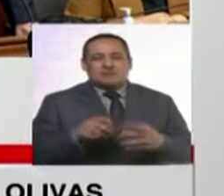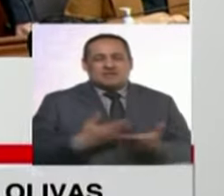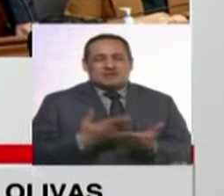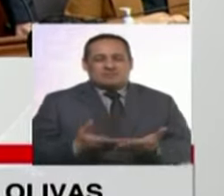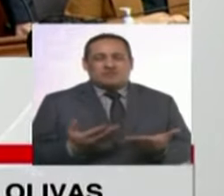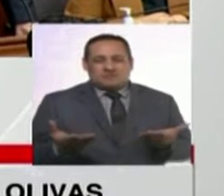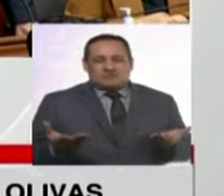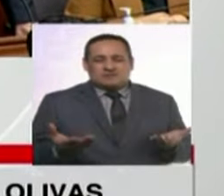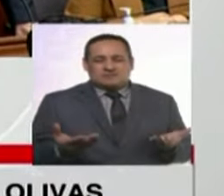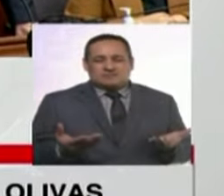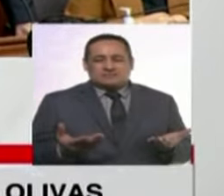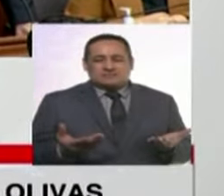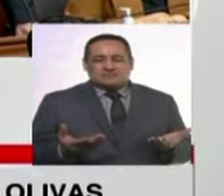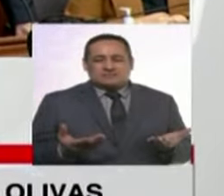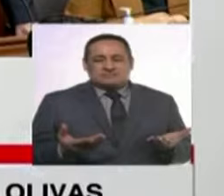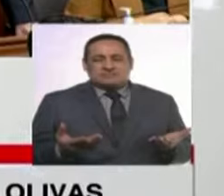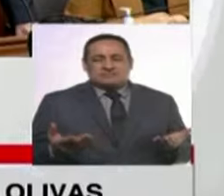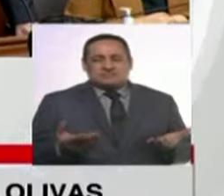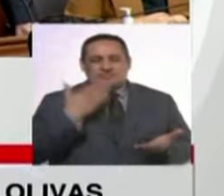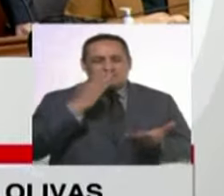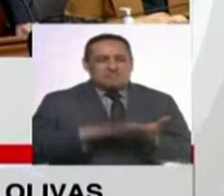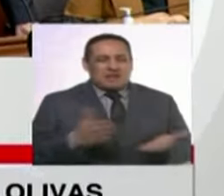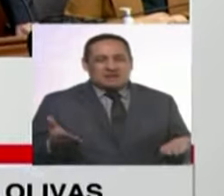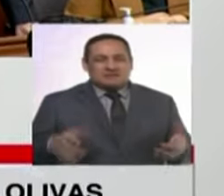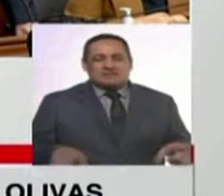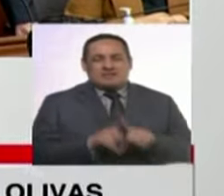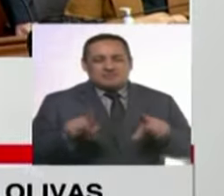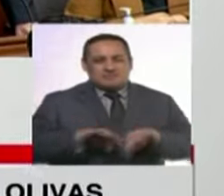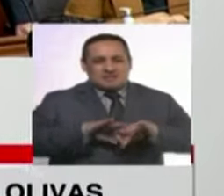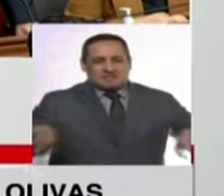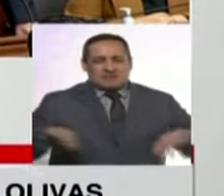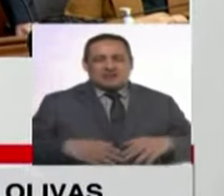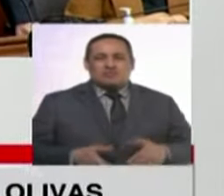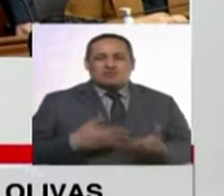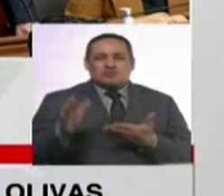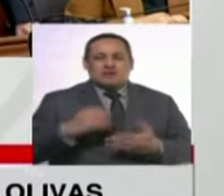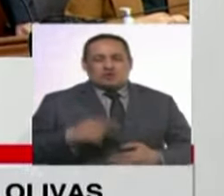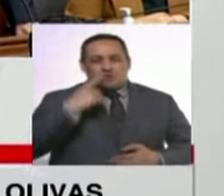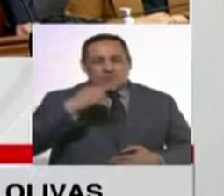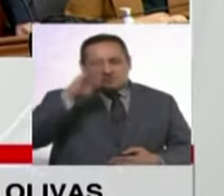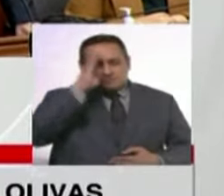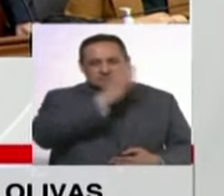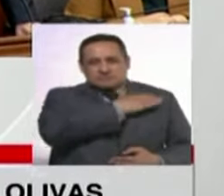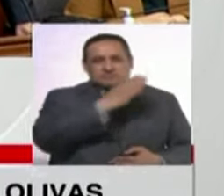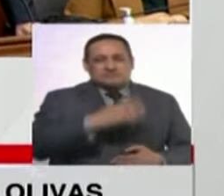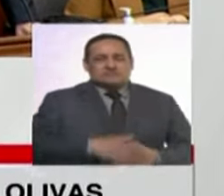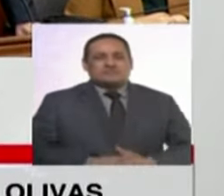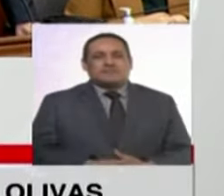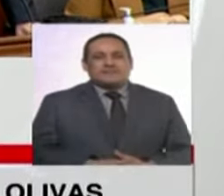argumento tan Injusto Para separar un general de su cargo